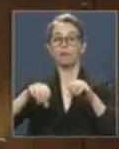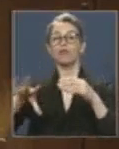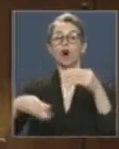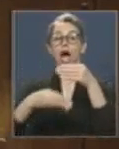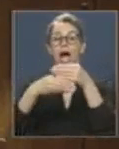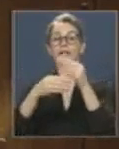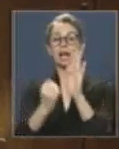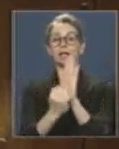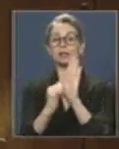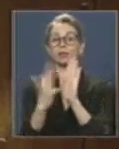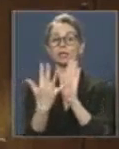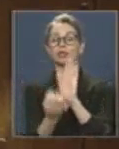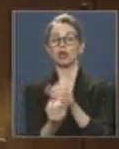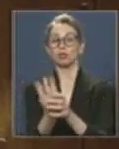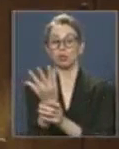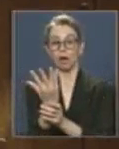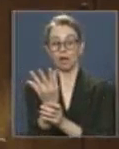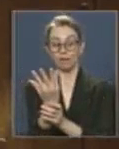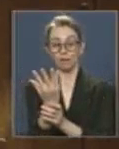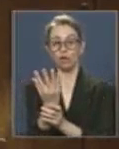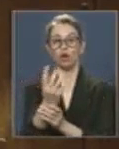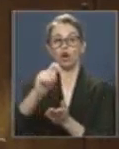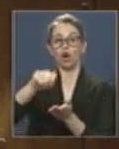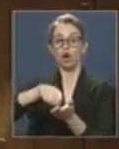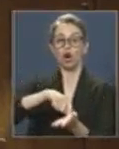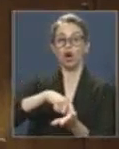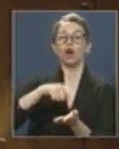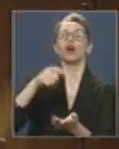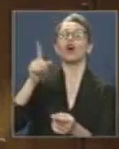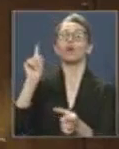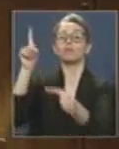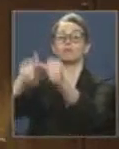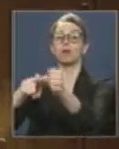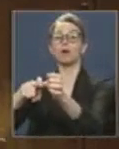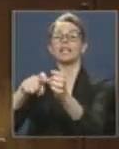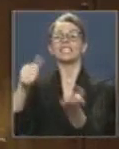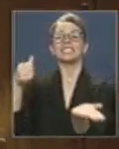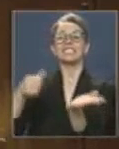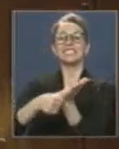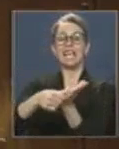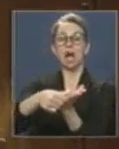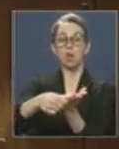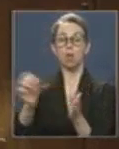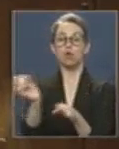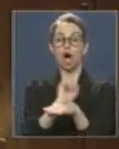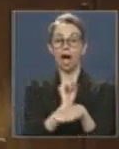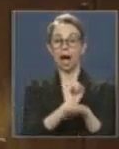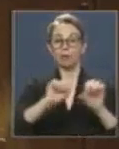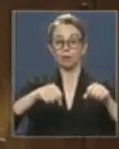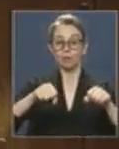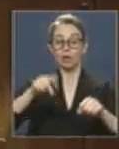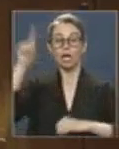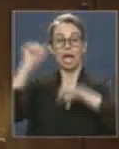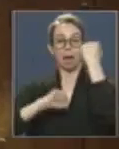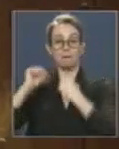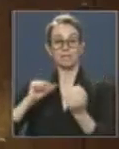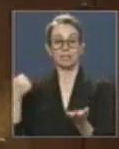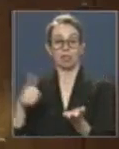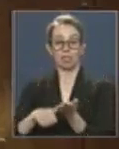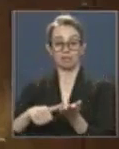artículo 5 nuevo que ordena que en la contratación de pólizas de seguro para vehículos motorizados, las